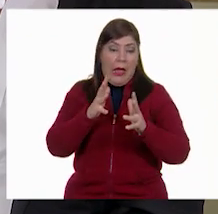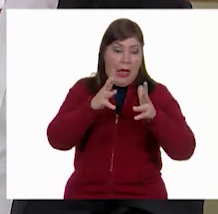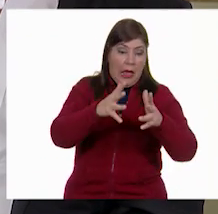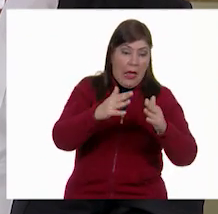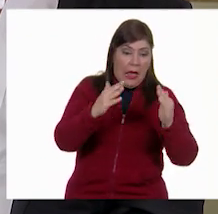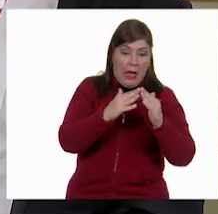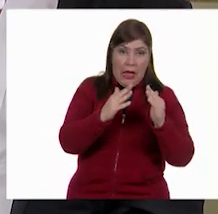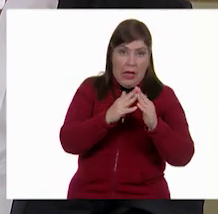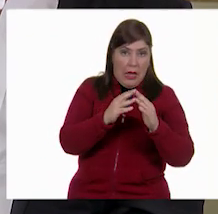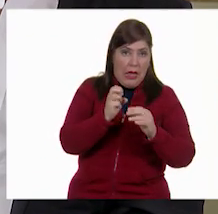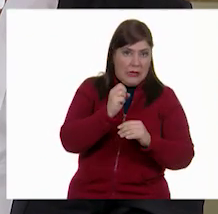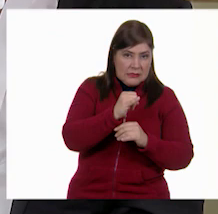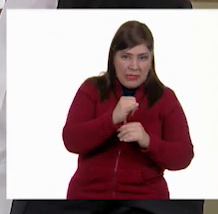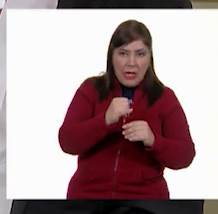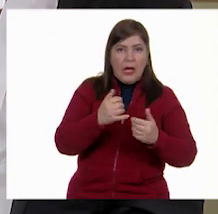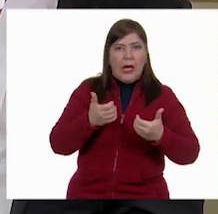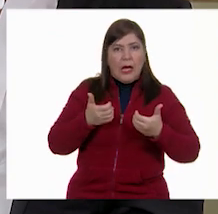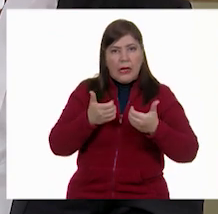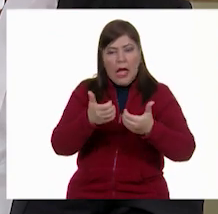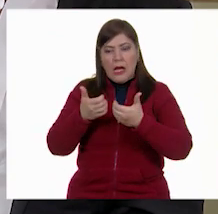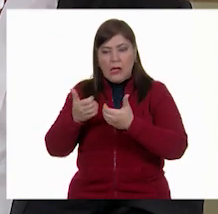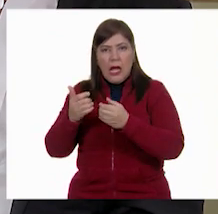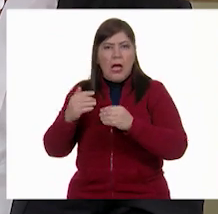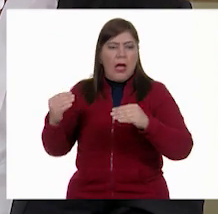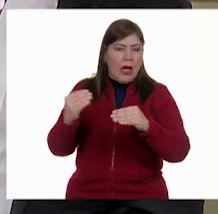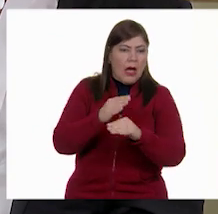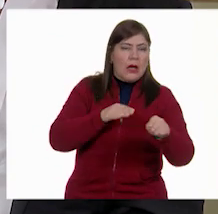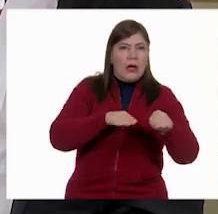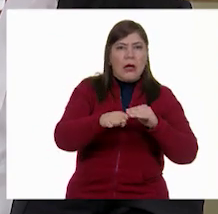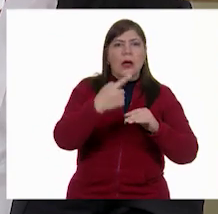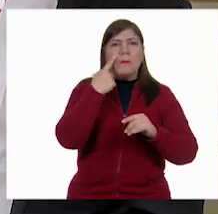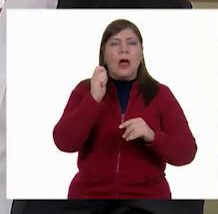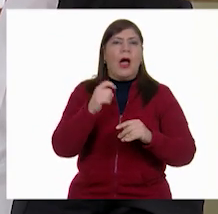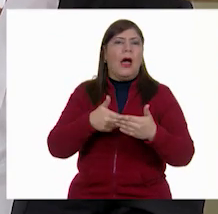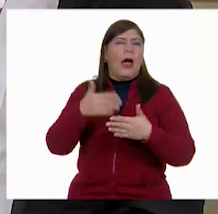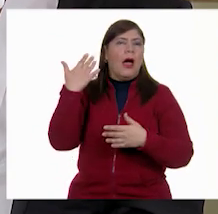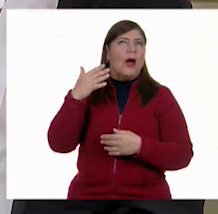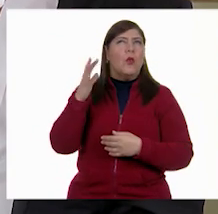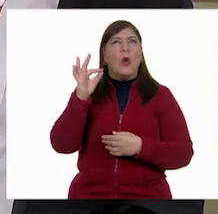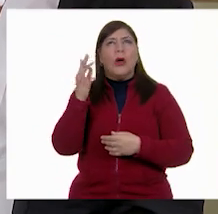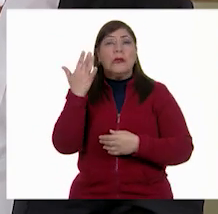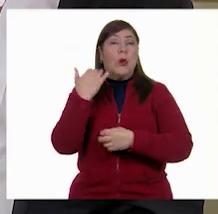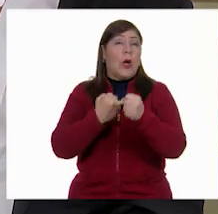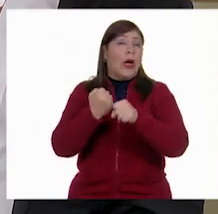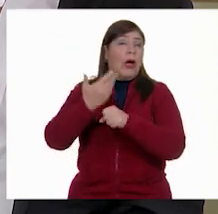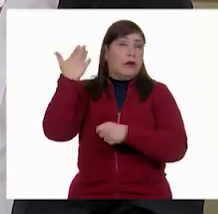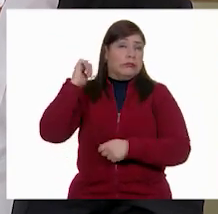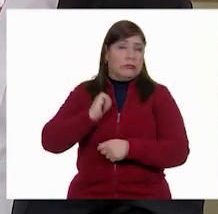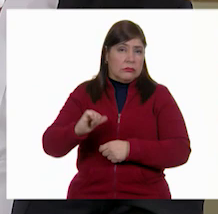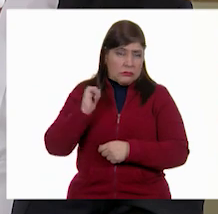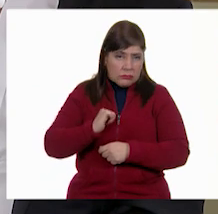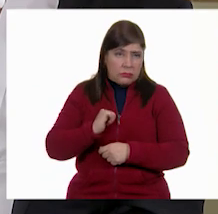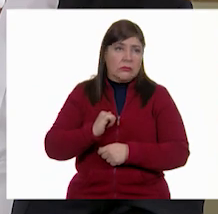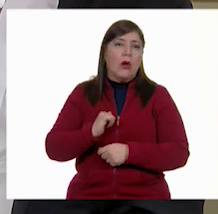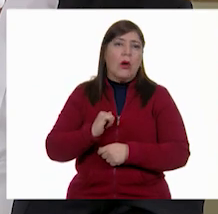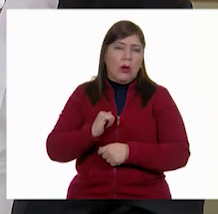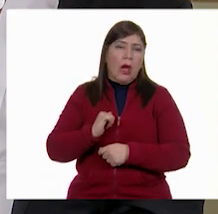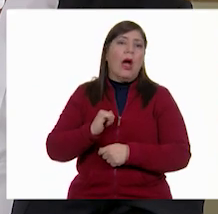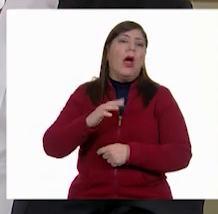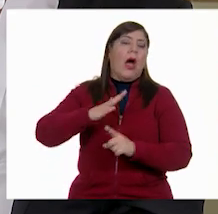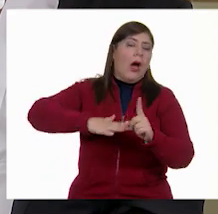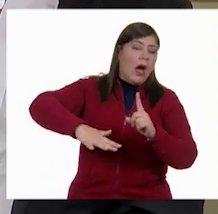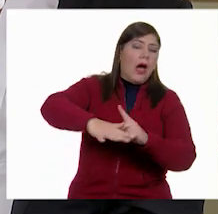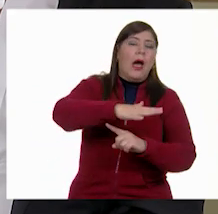casas que esta calle tuvo desde hace 40 o 50 años, se ha generado un fenómeno